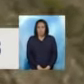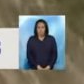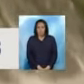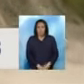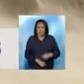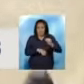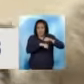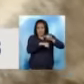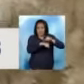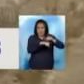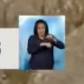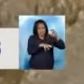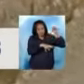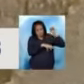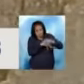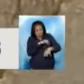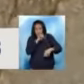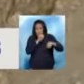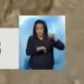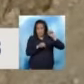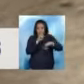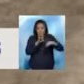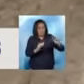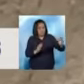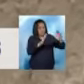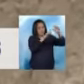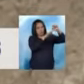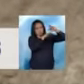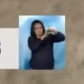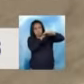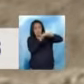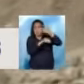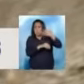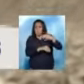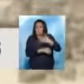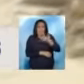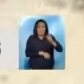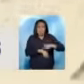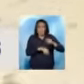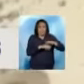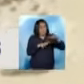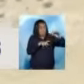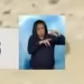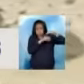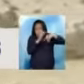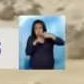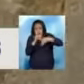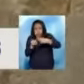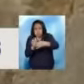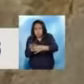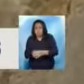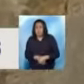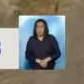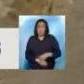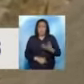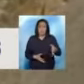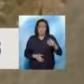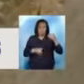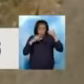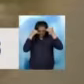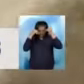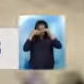Las rocas caían a cada instante y era la alerta que el cerro se iba a derrumbar en cualquier momento. Con sus vacas,